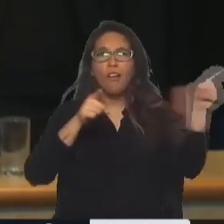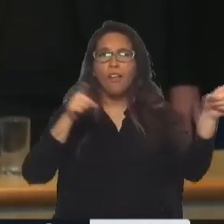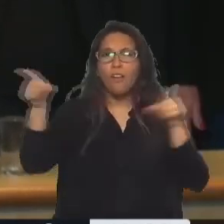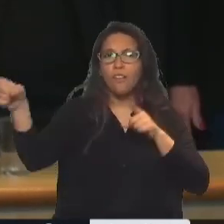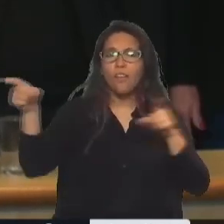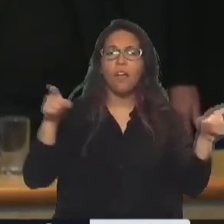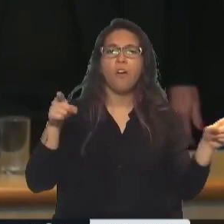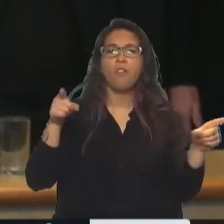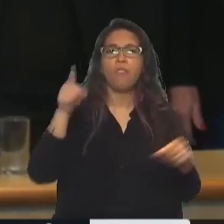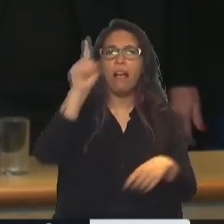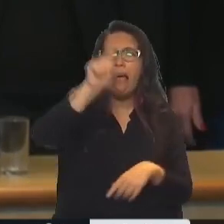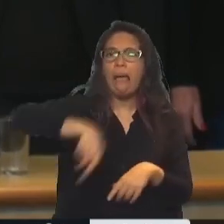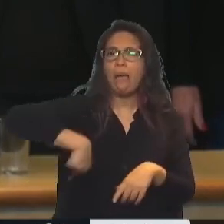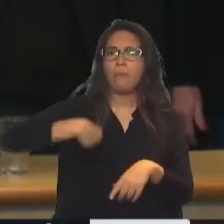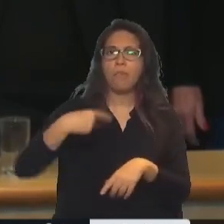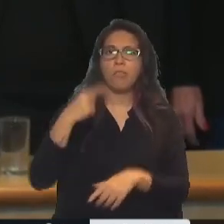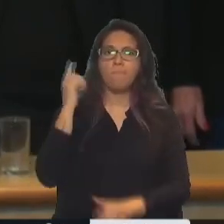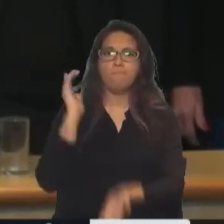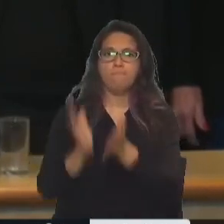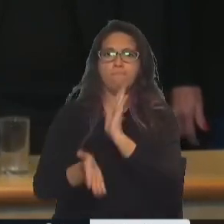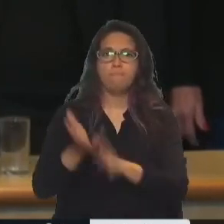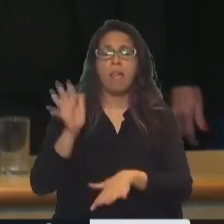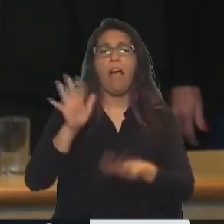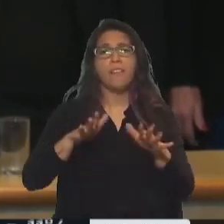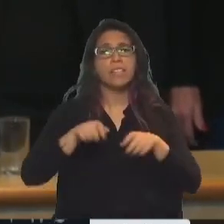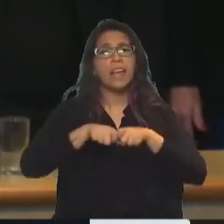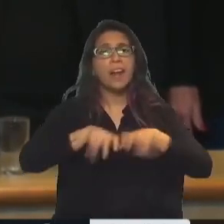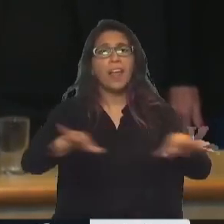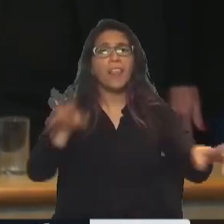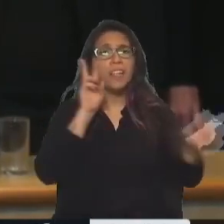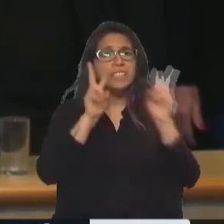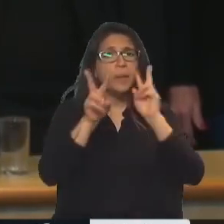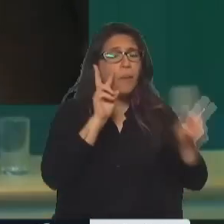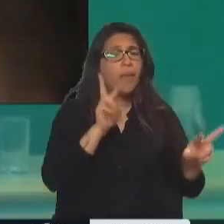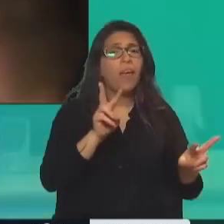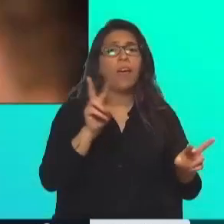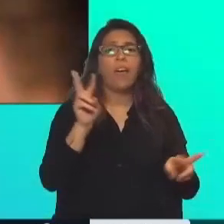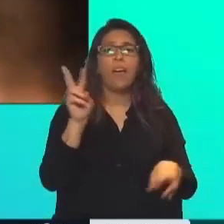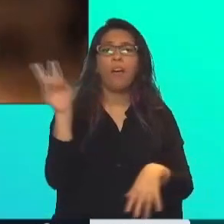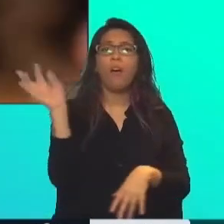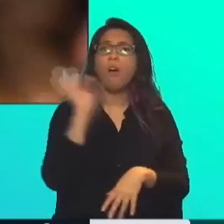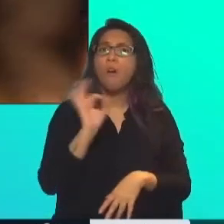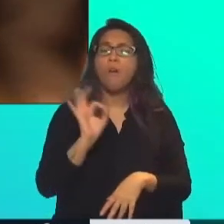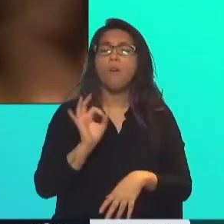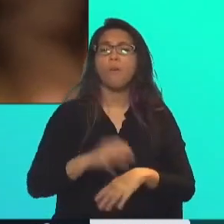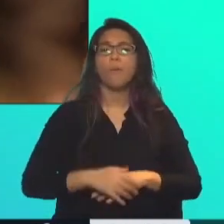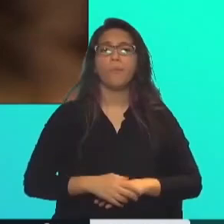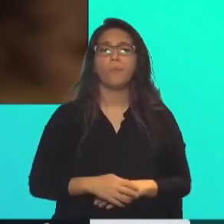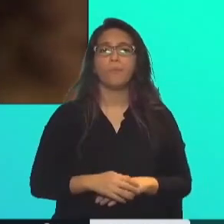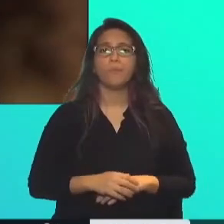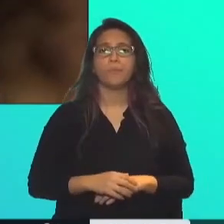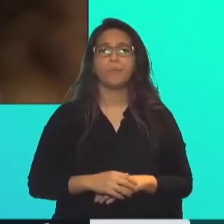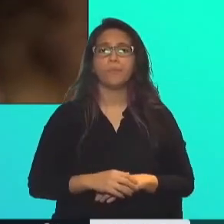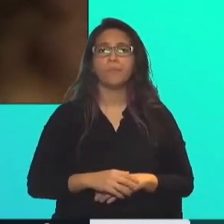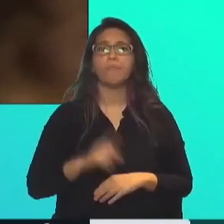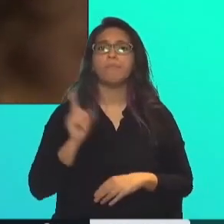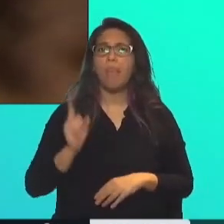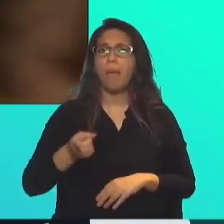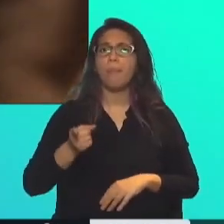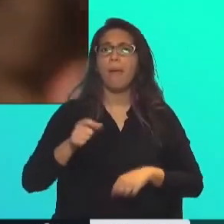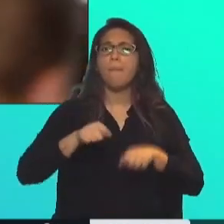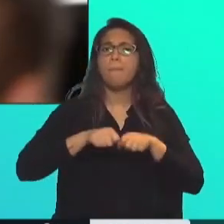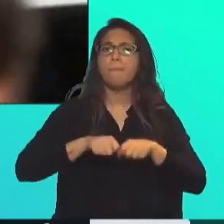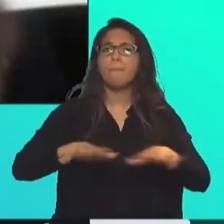veces aparece en el escenario de redes y a veces aparece en el escenario también